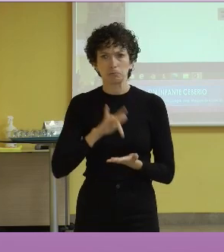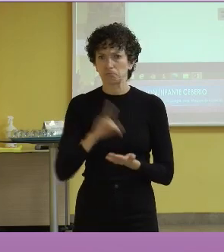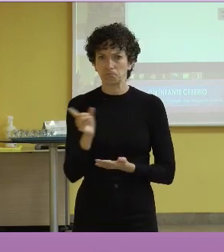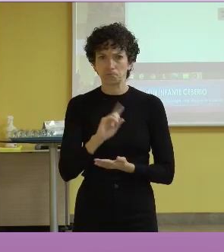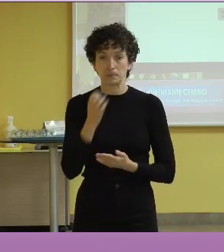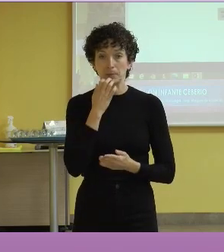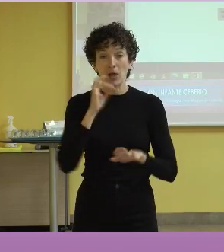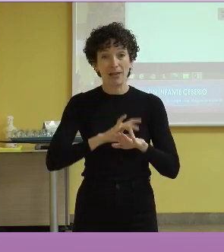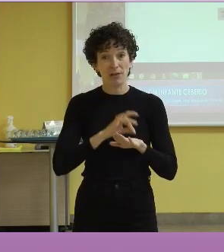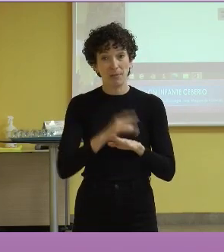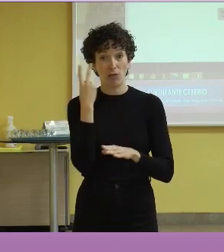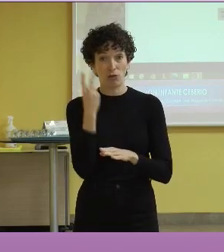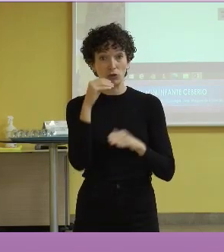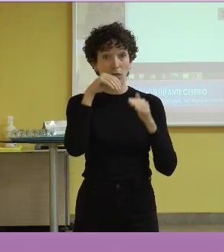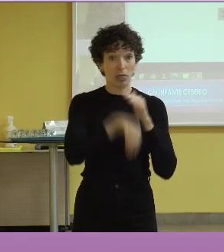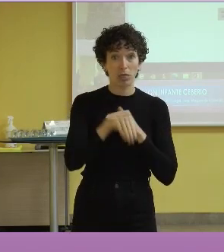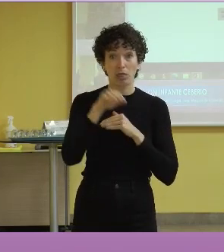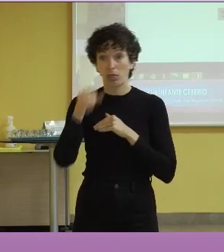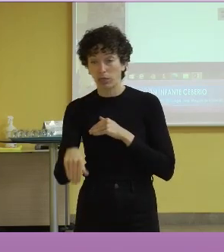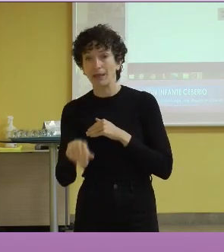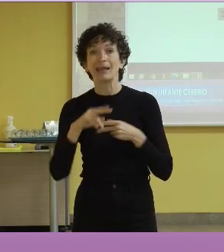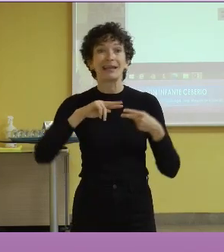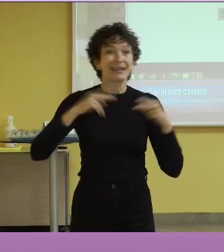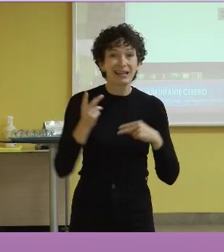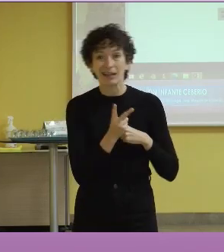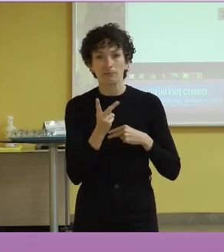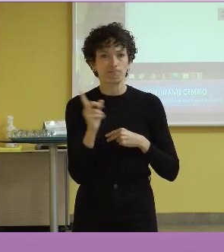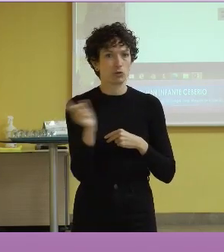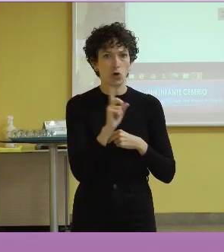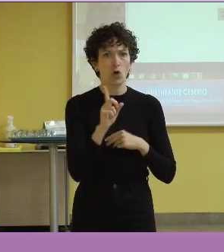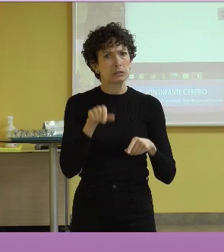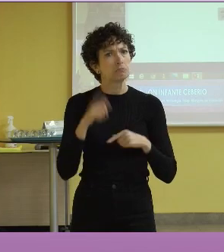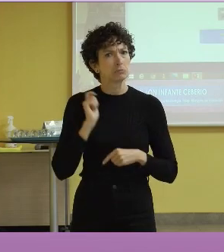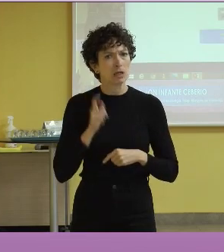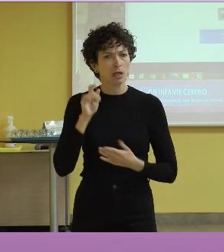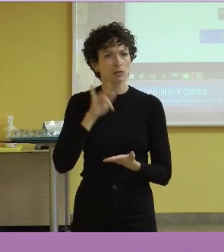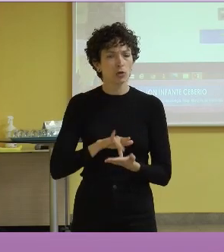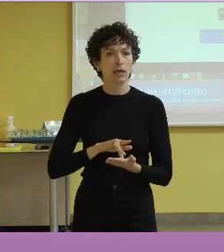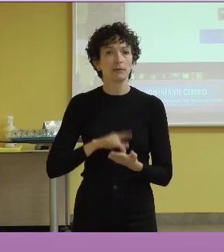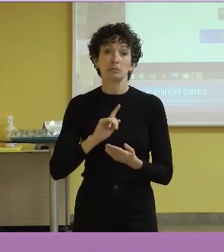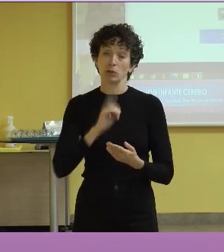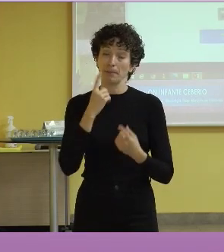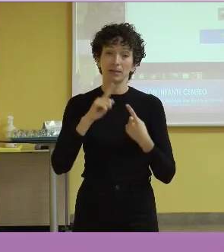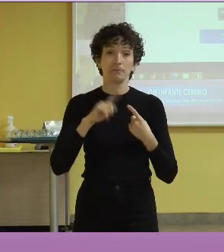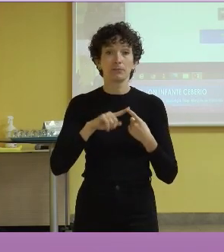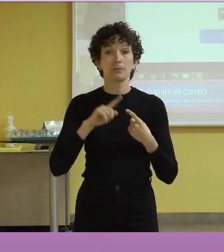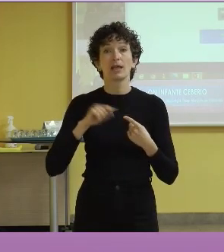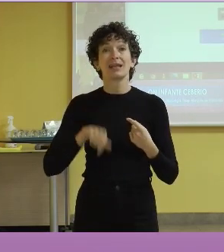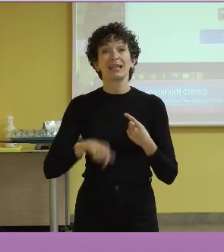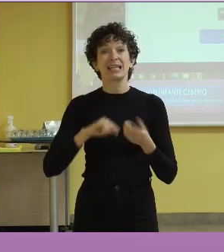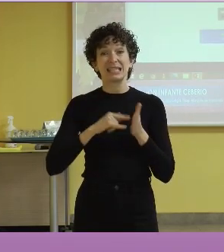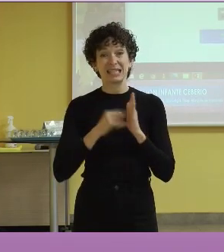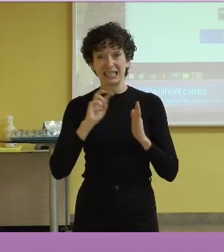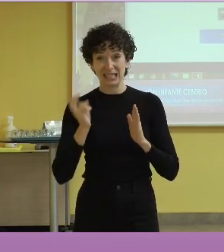estas dos enfermedades degenerativas que no son genéticas y que son relativamente frecuentes, sobre todo la primera, la atrofia multisistémica.